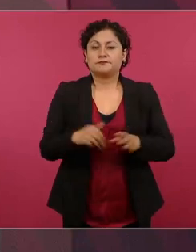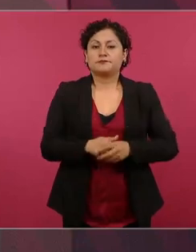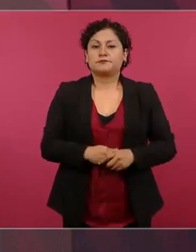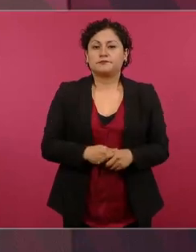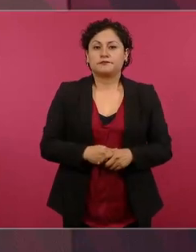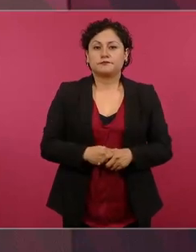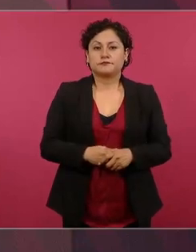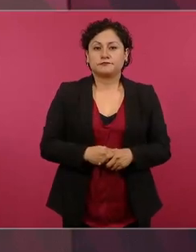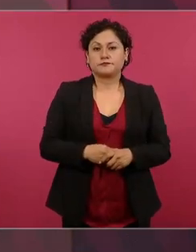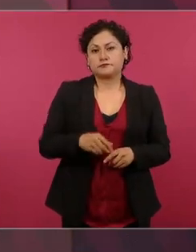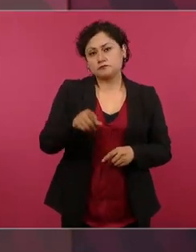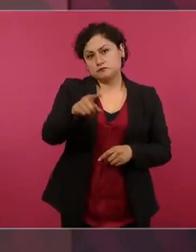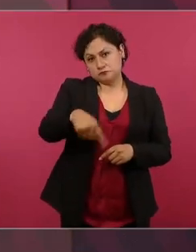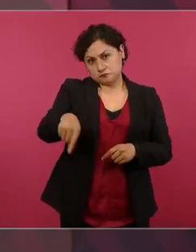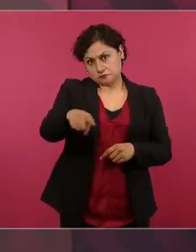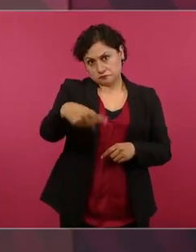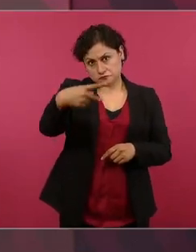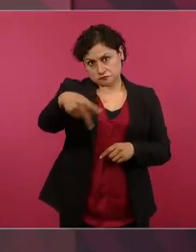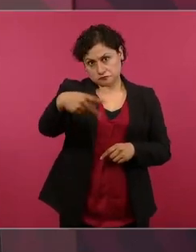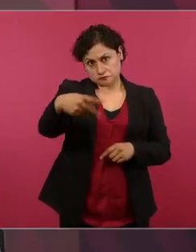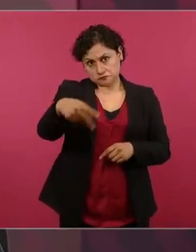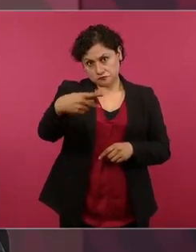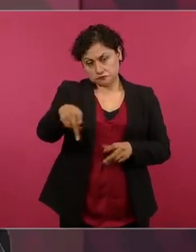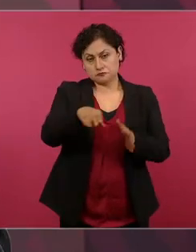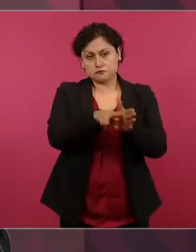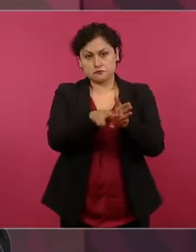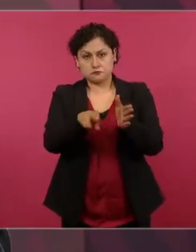Eso es para ustedes, para los de proceso.